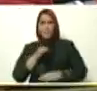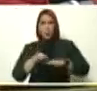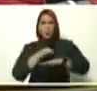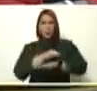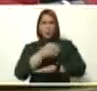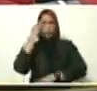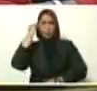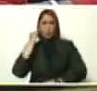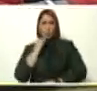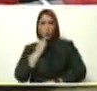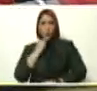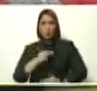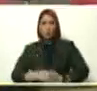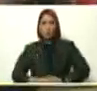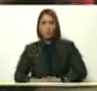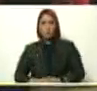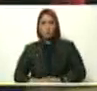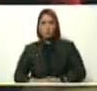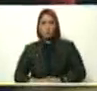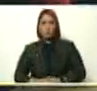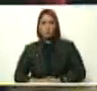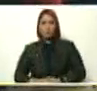Bolívar.